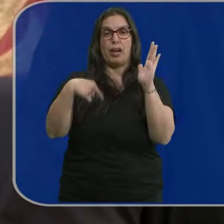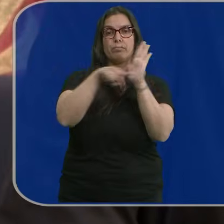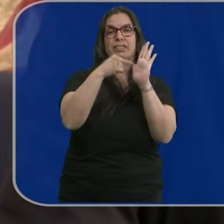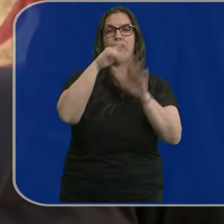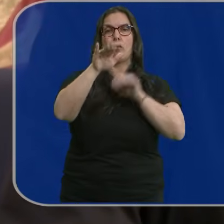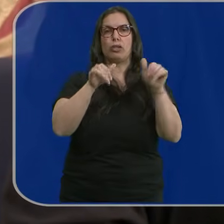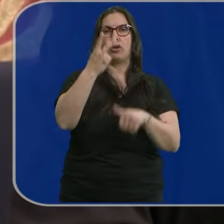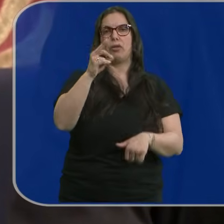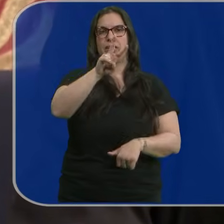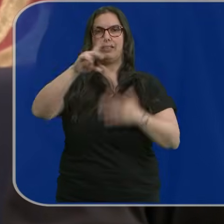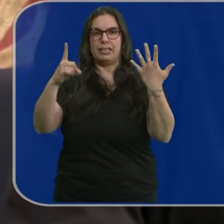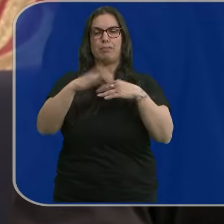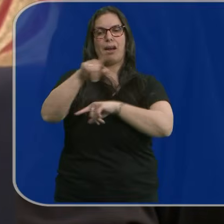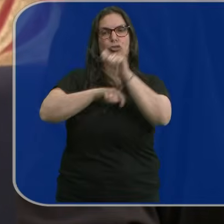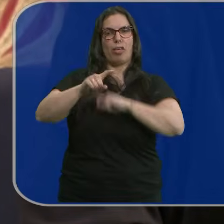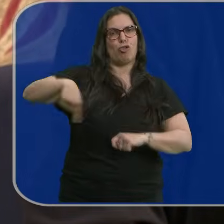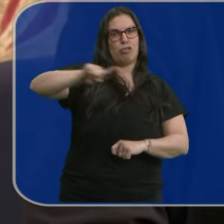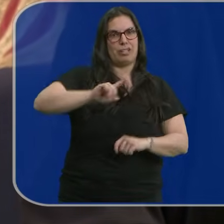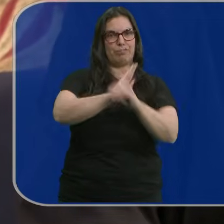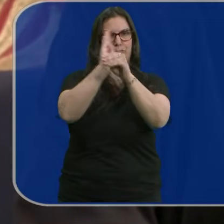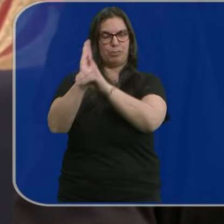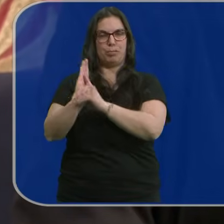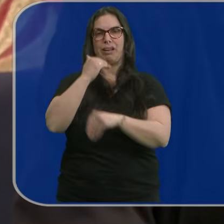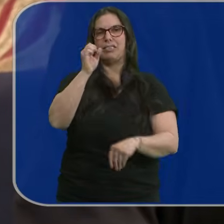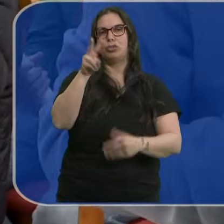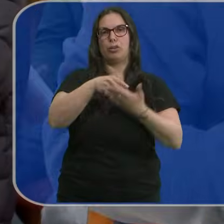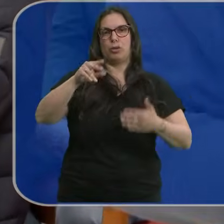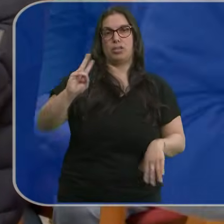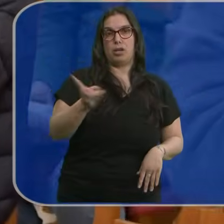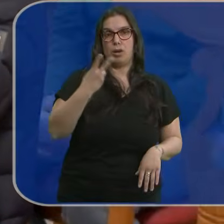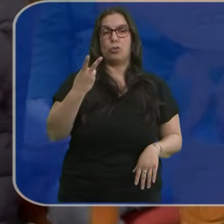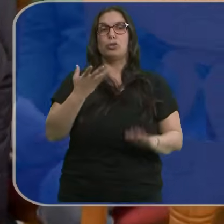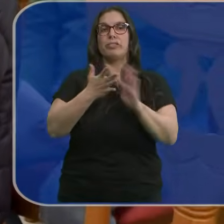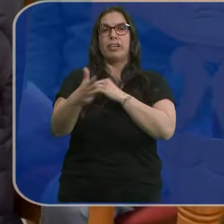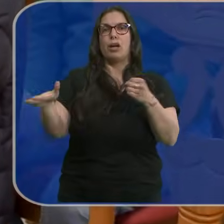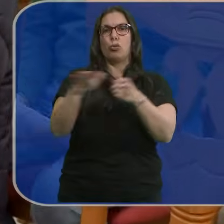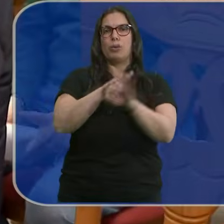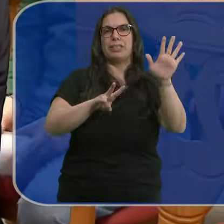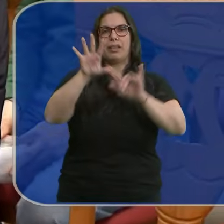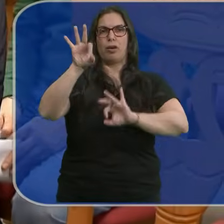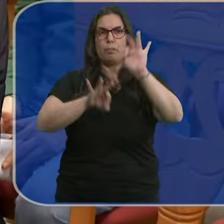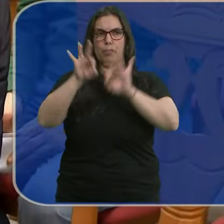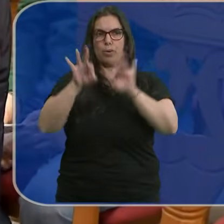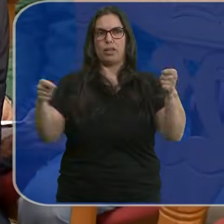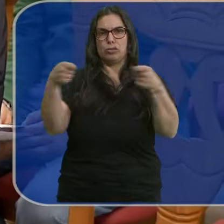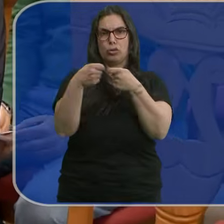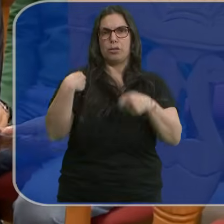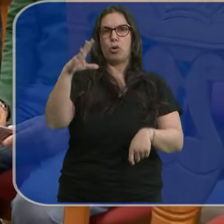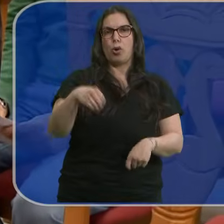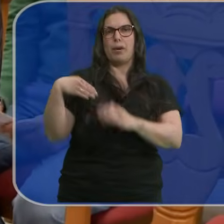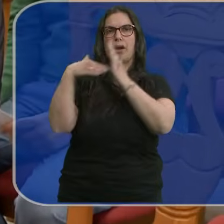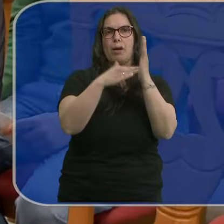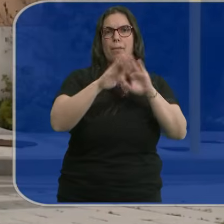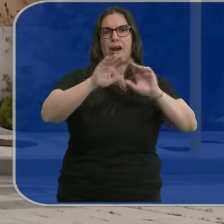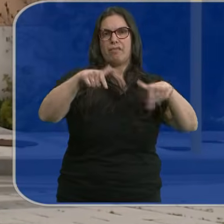ayudas para este tipo de asociaciones de municipios. Son casi 12 millones de euros, con los que se financia en un 75% la compra de camiones